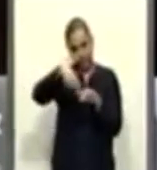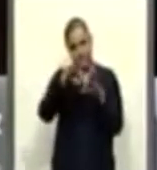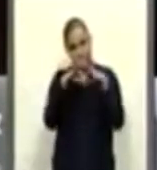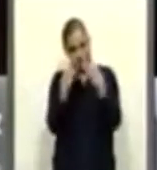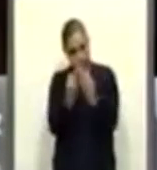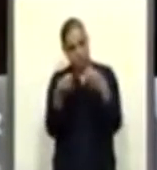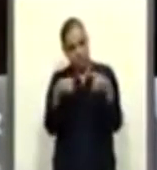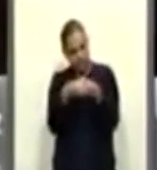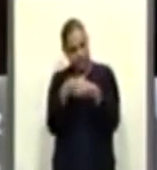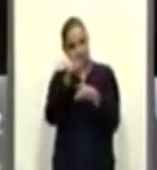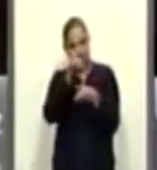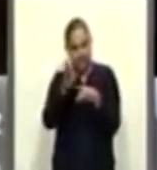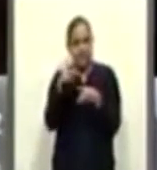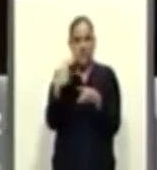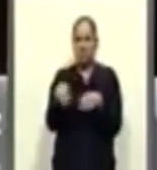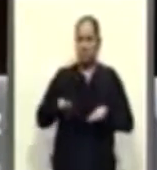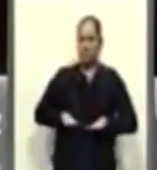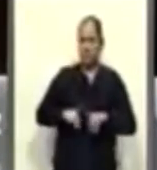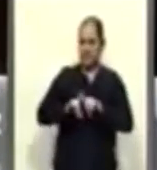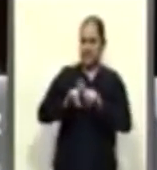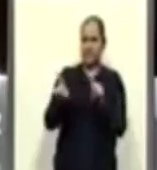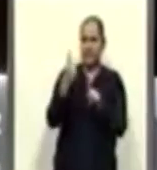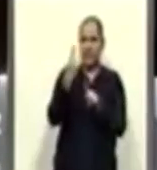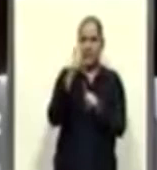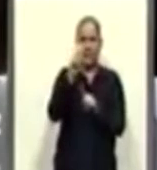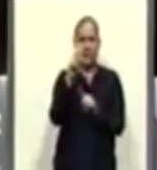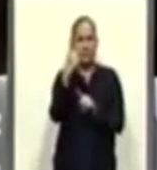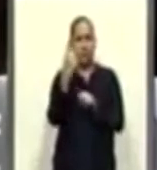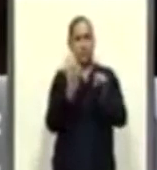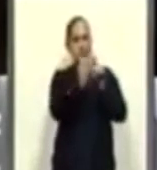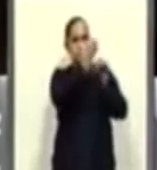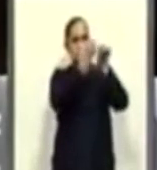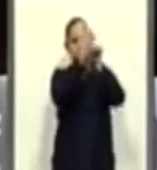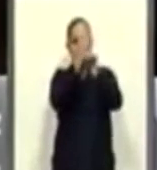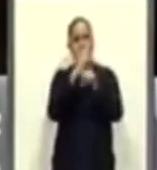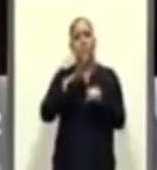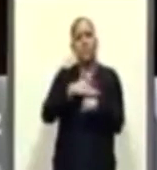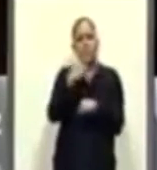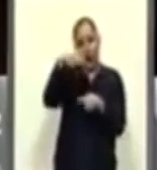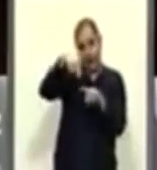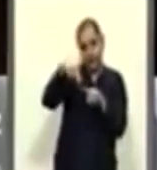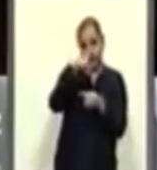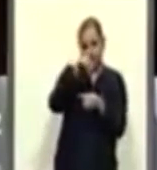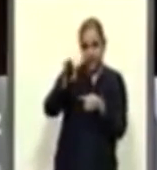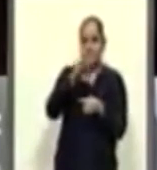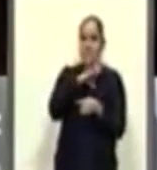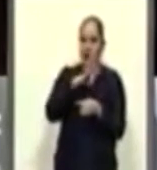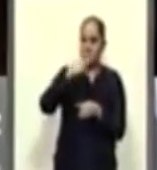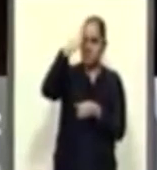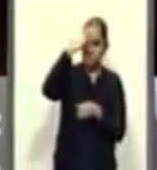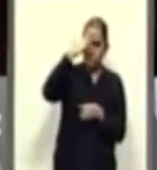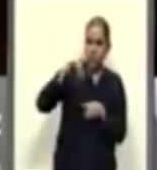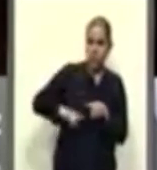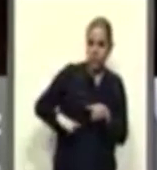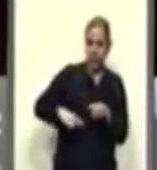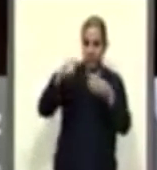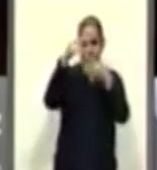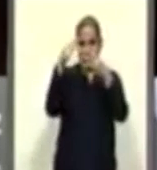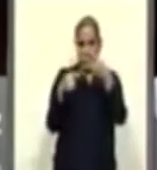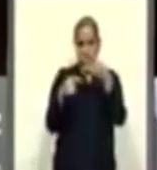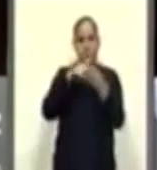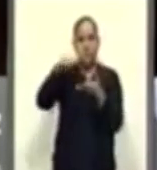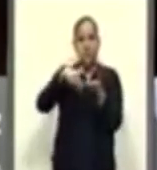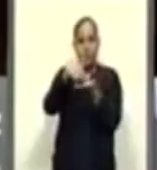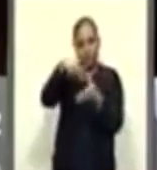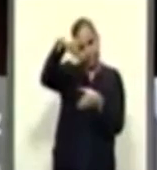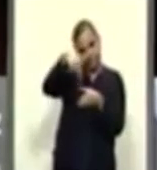al de las 31 entidades federativas por ser sede de los tres poderes de la Unión. Sin lugar